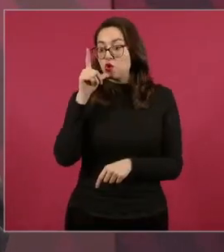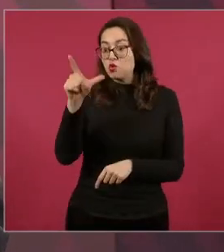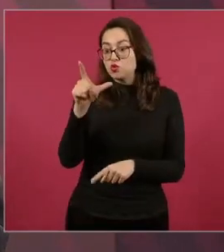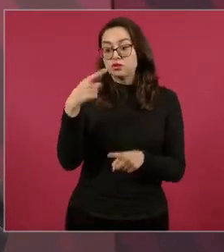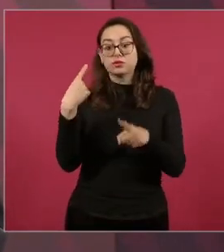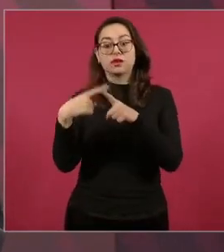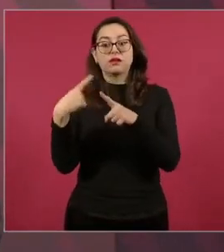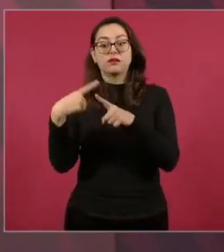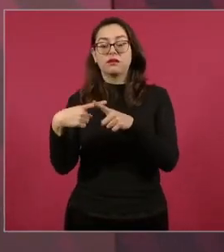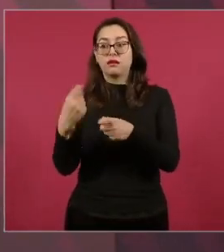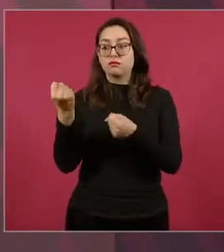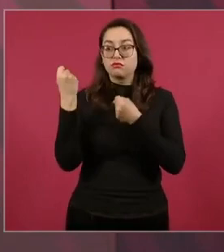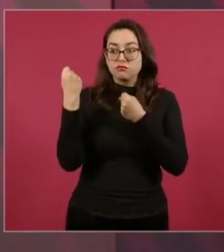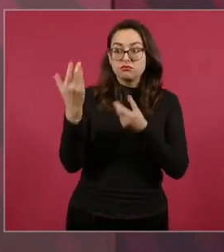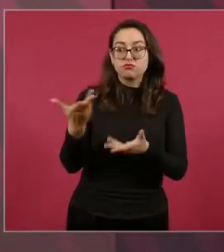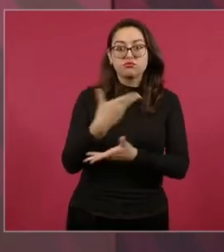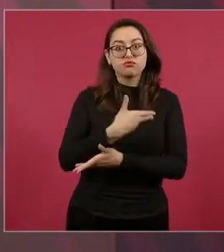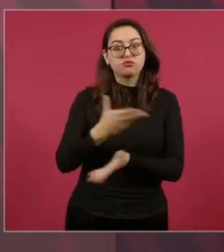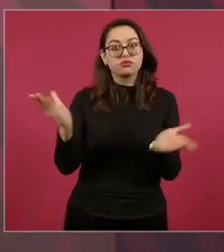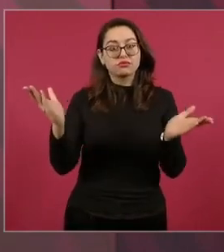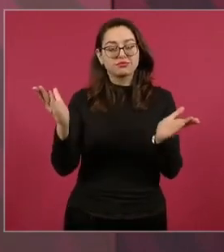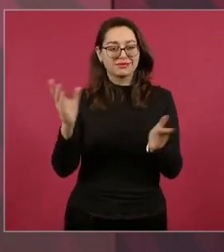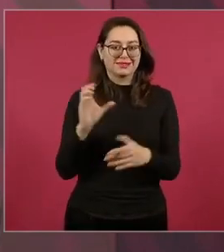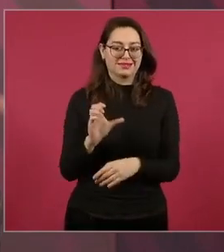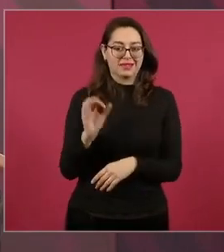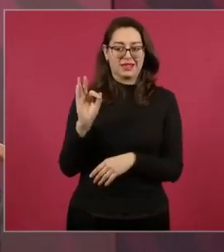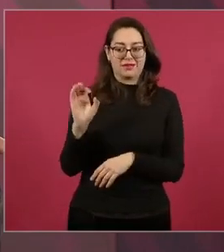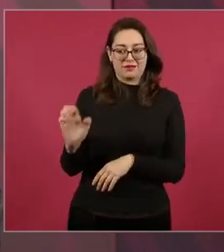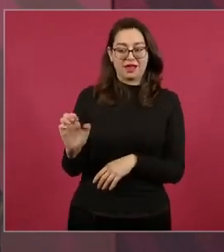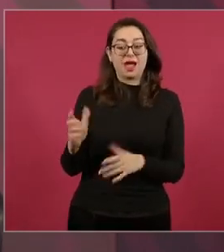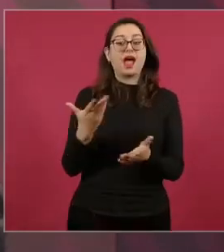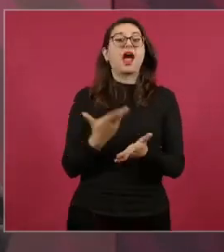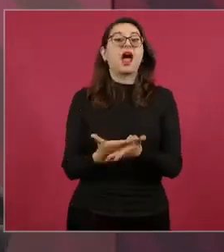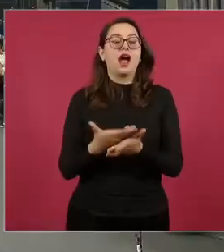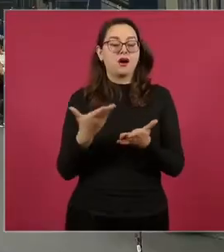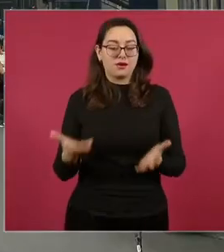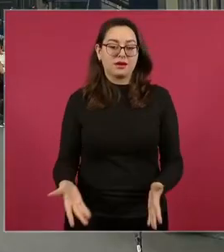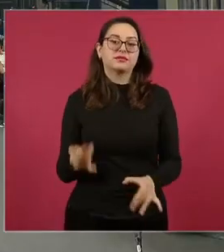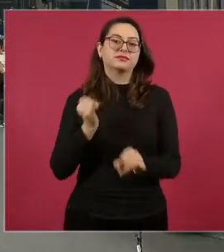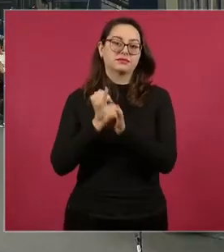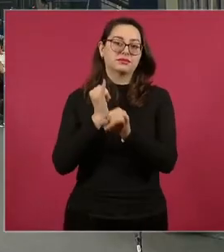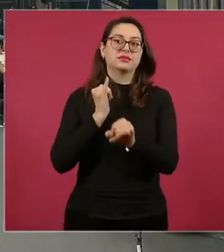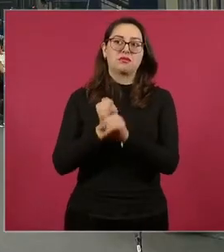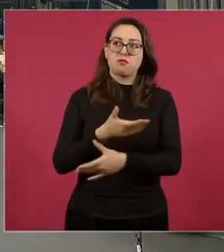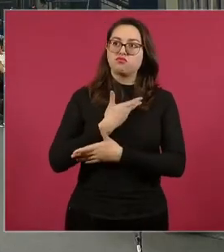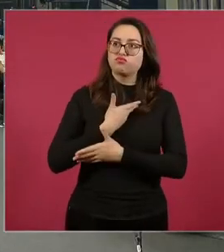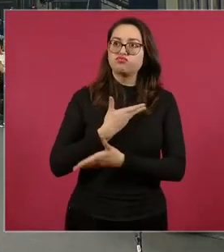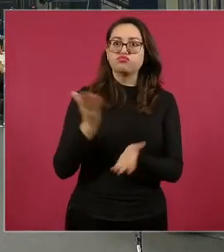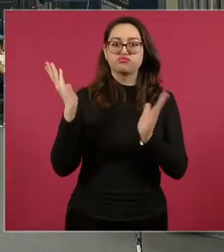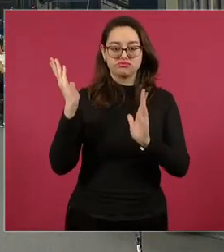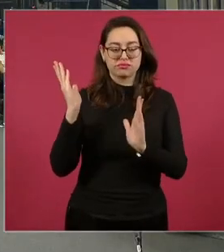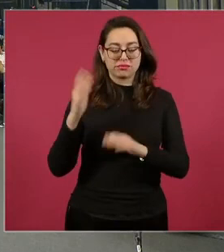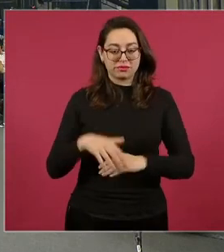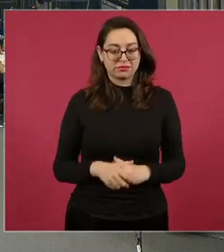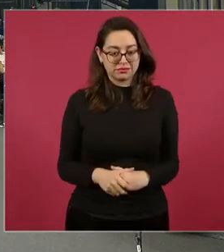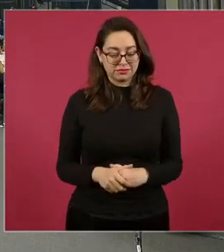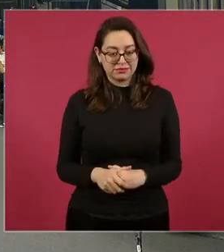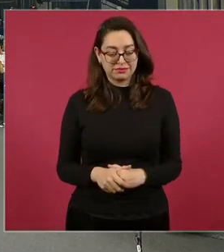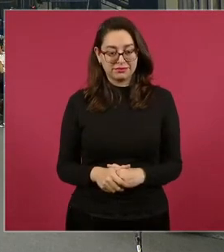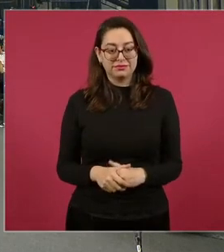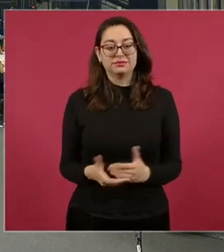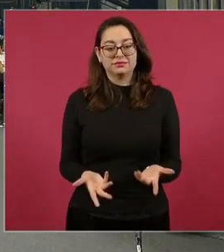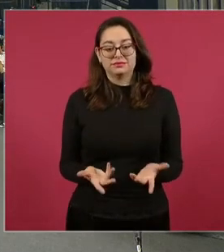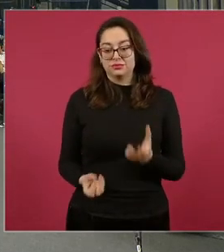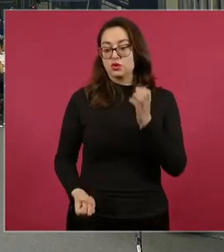pueda llegar a todos los pueblos de México con el internet. Es la